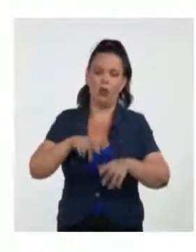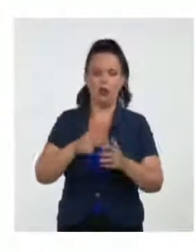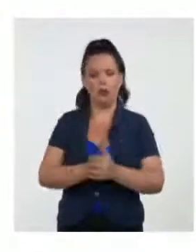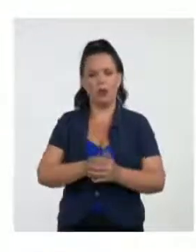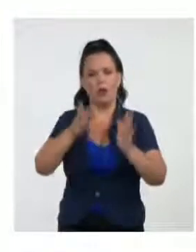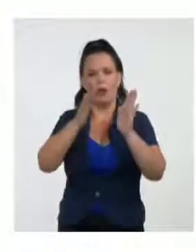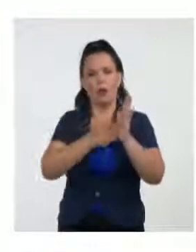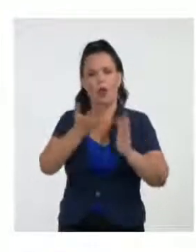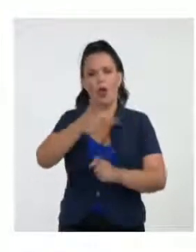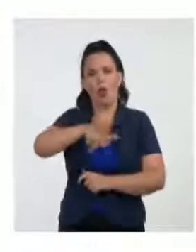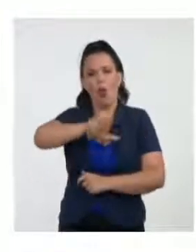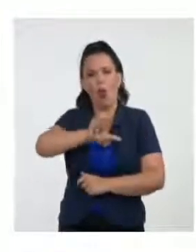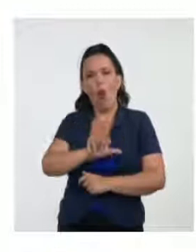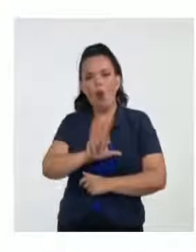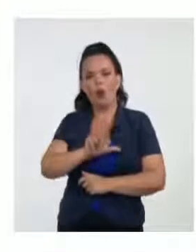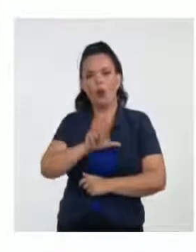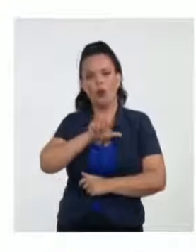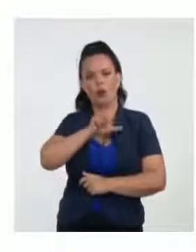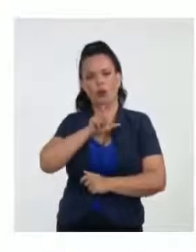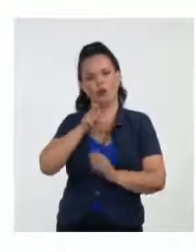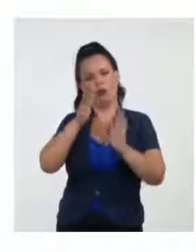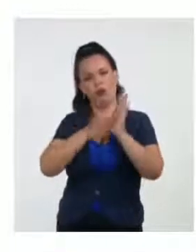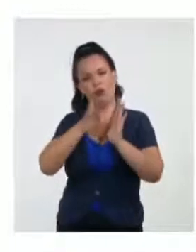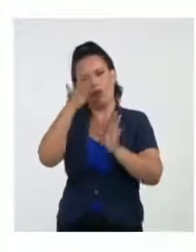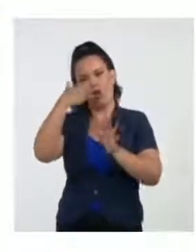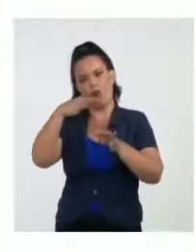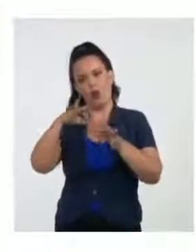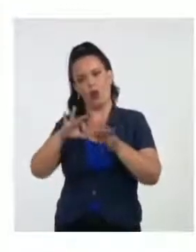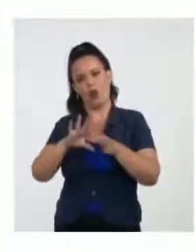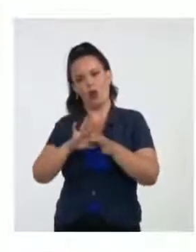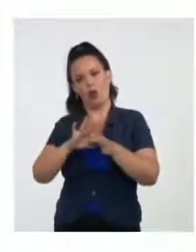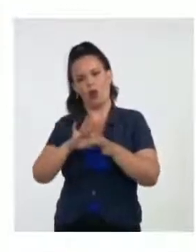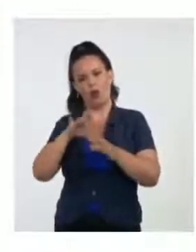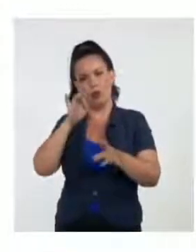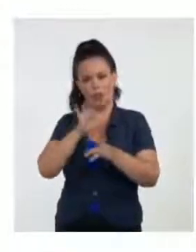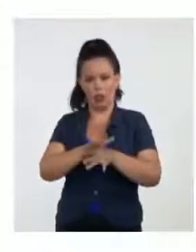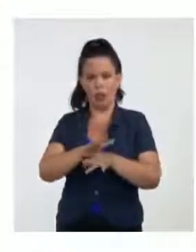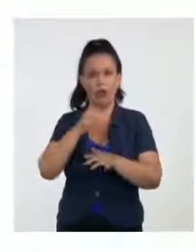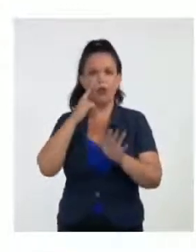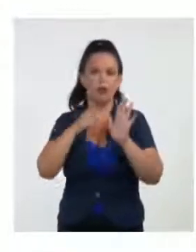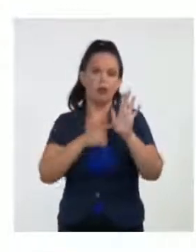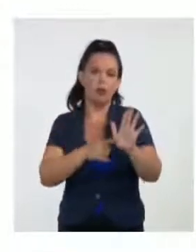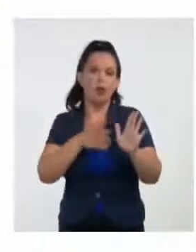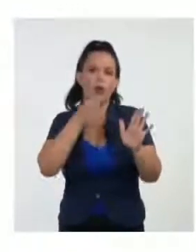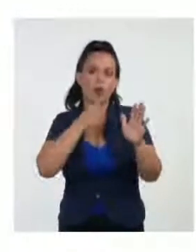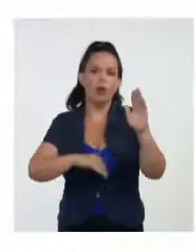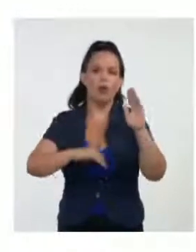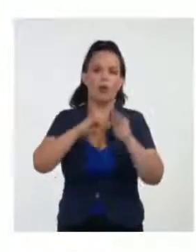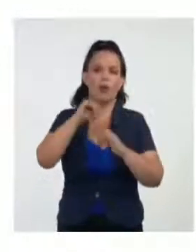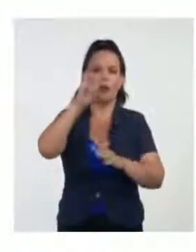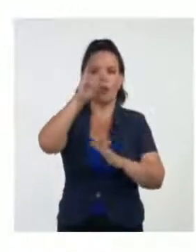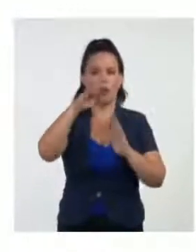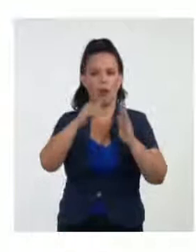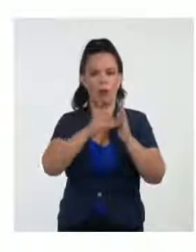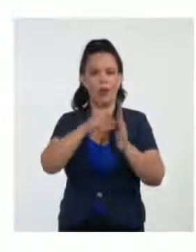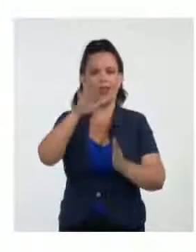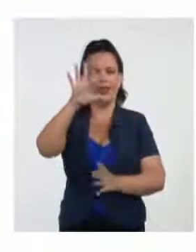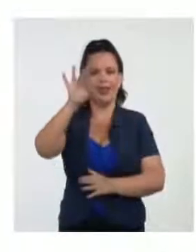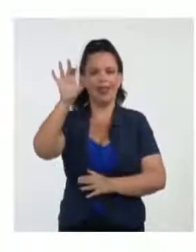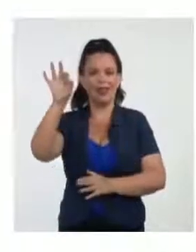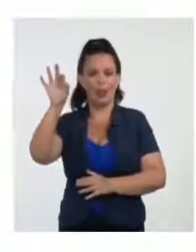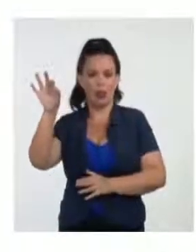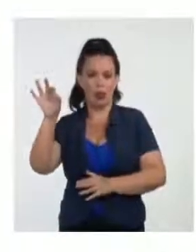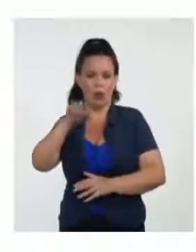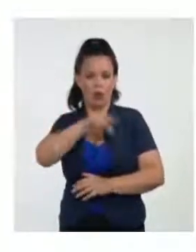agosto. Pero fíjense que pudiera llegar hasta los 9.500 casos confirmados. Por lo tanto, de ahí la